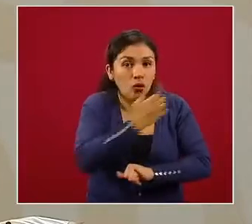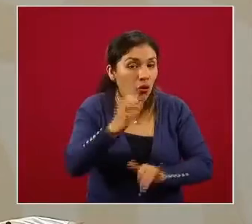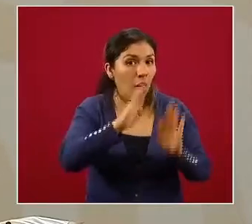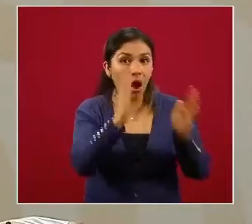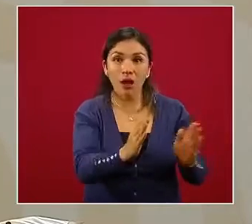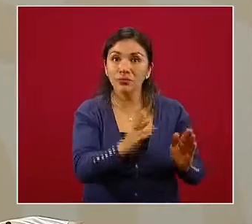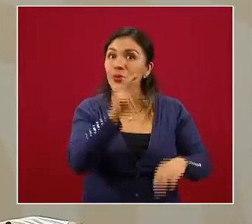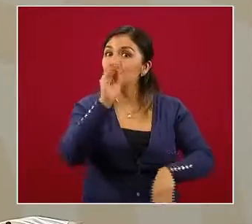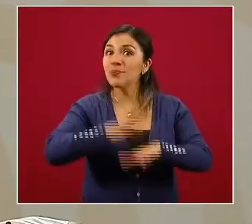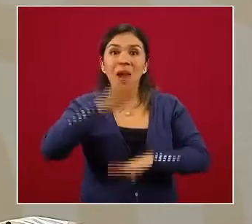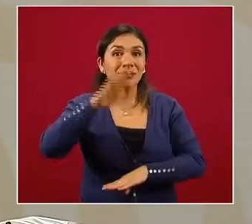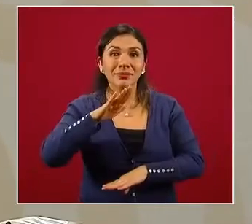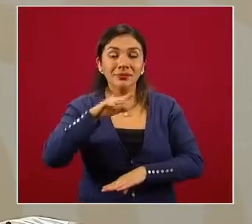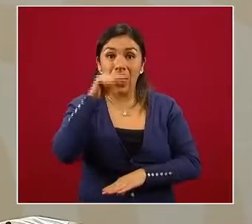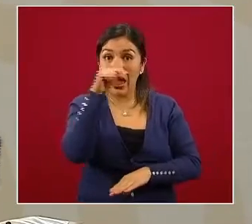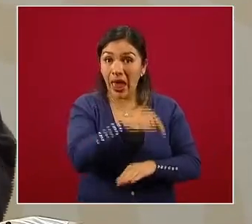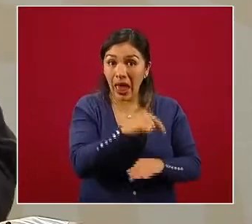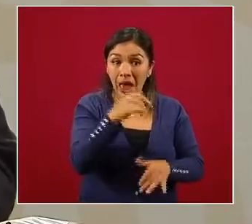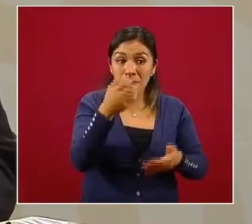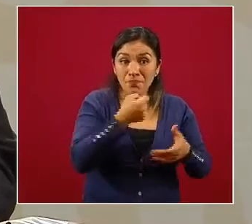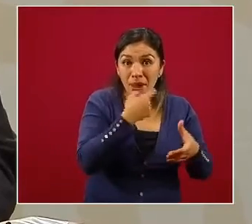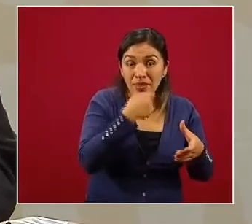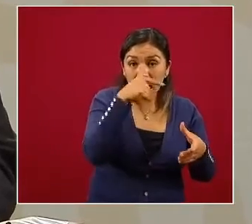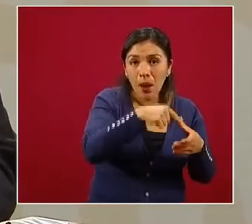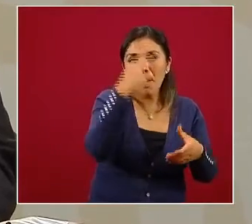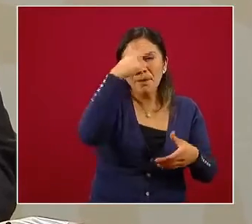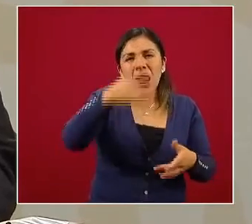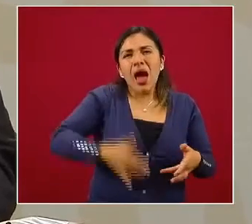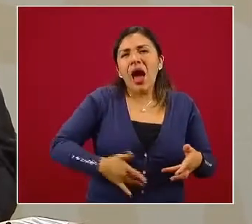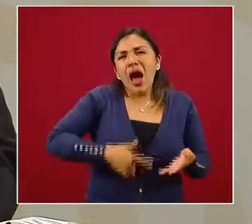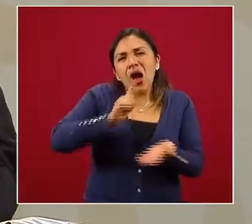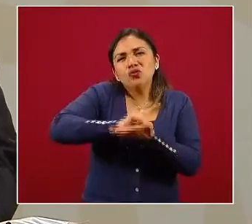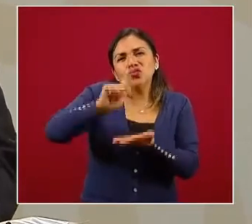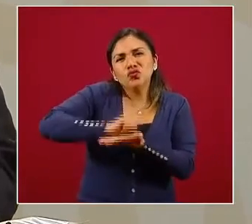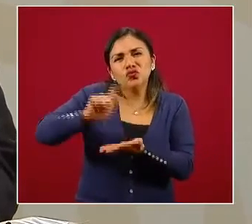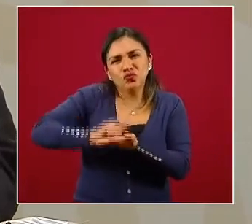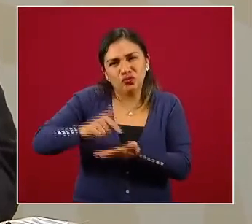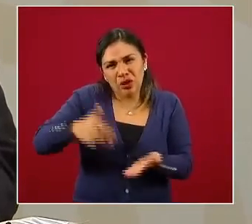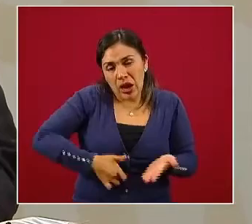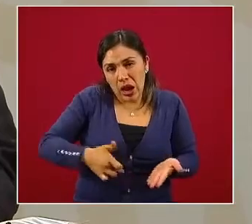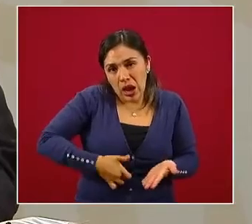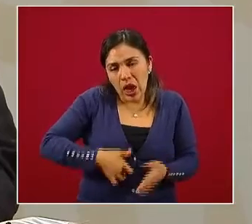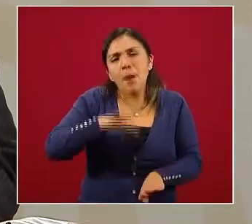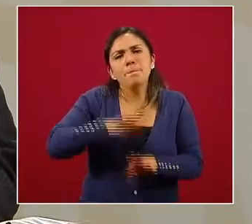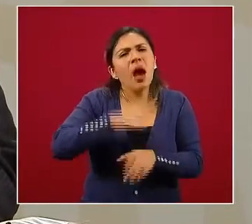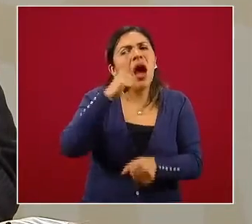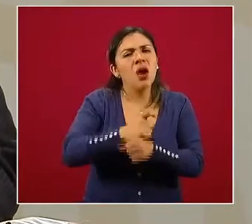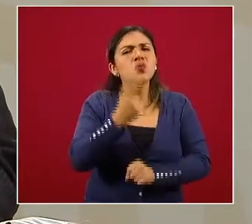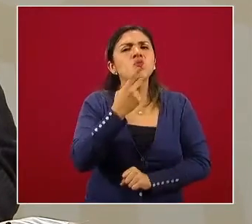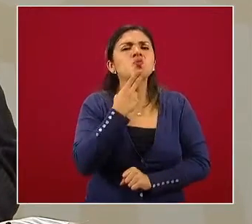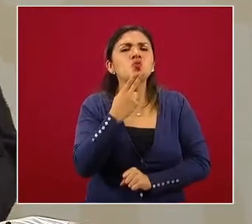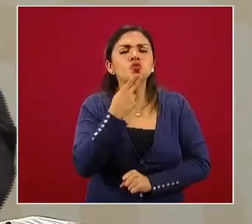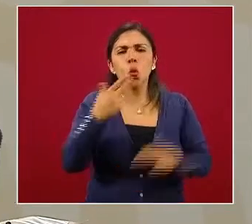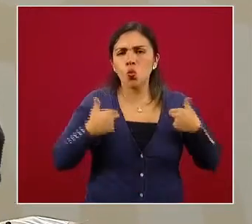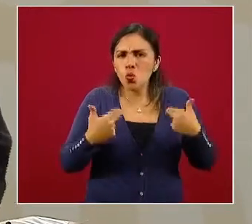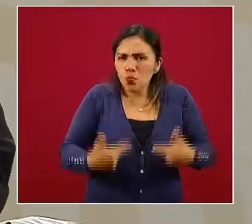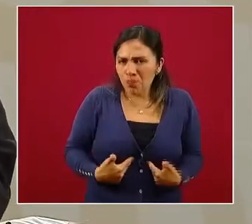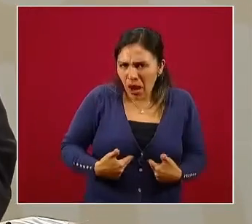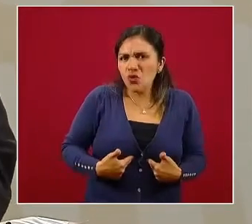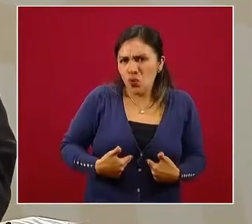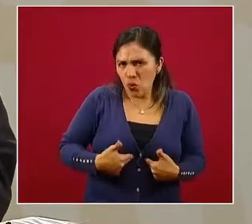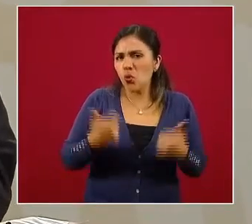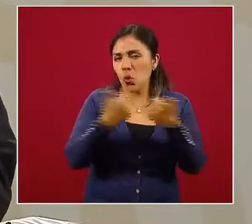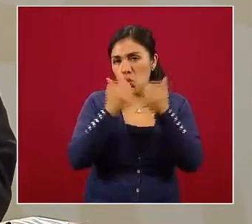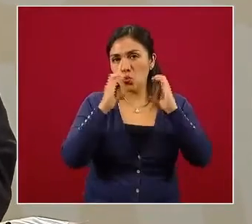más. Entonces, ivermectina es un medicamento antiparasitario de uso común tanto en uso humano, aunque